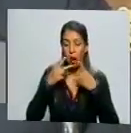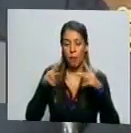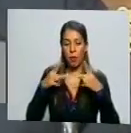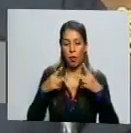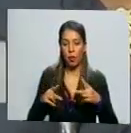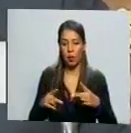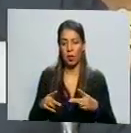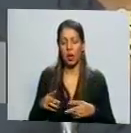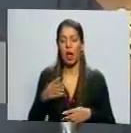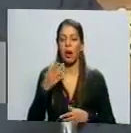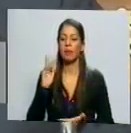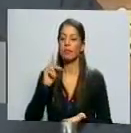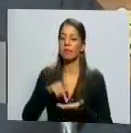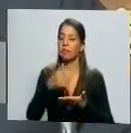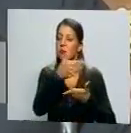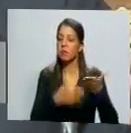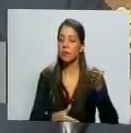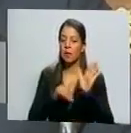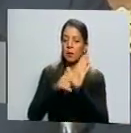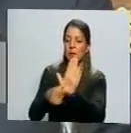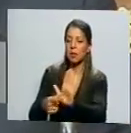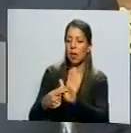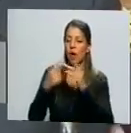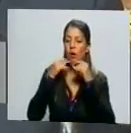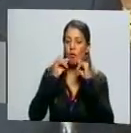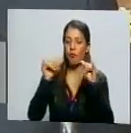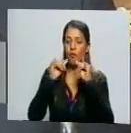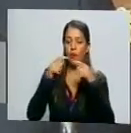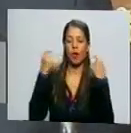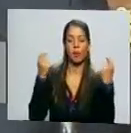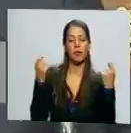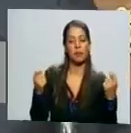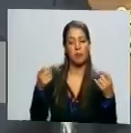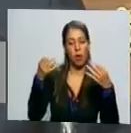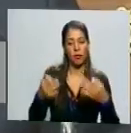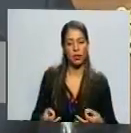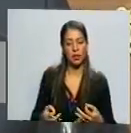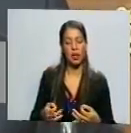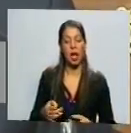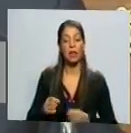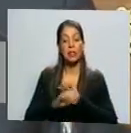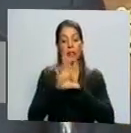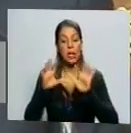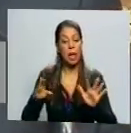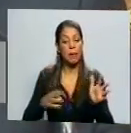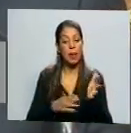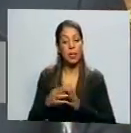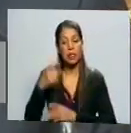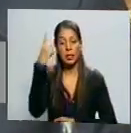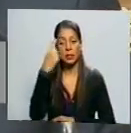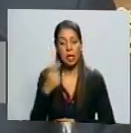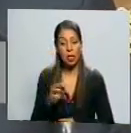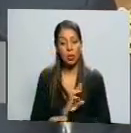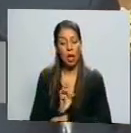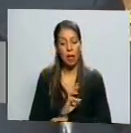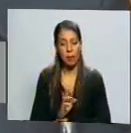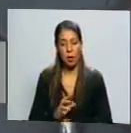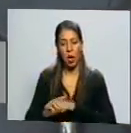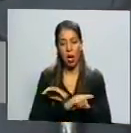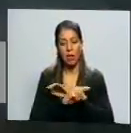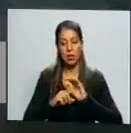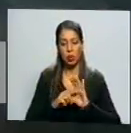rendición de cuentas, la transparencia y la celeridad. Por lo tanto, están contenidos en sus